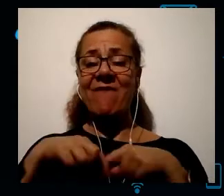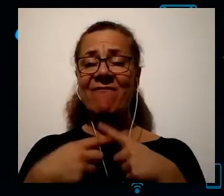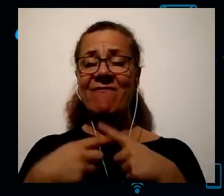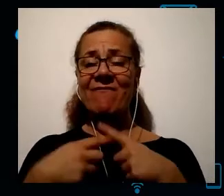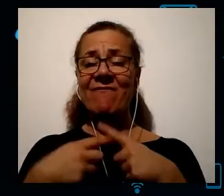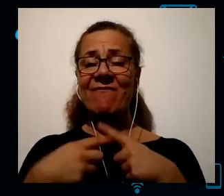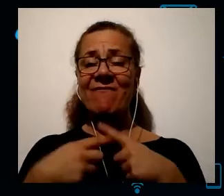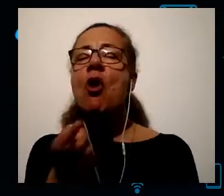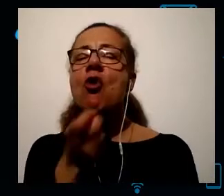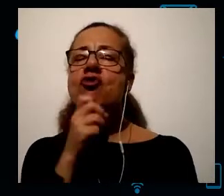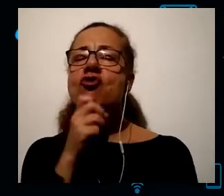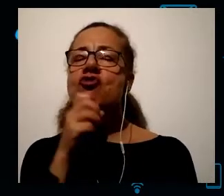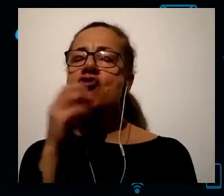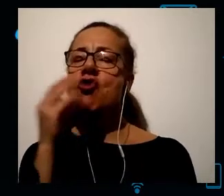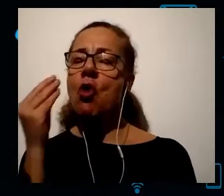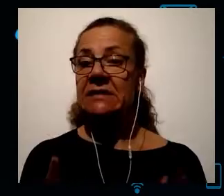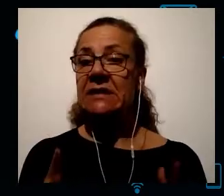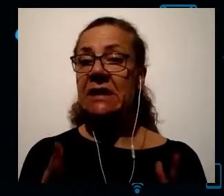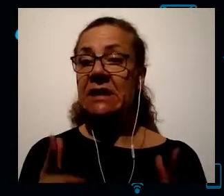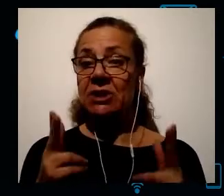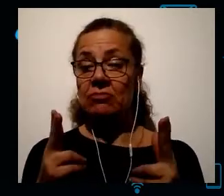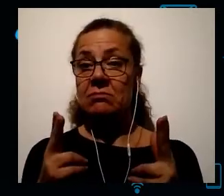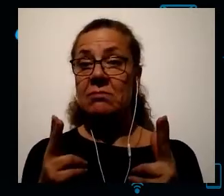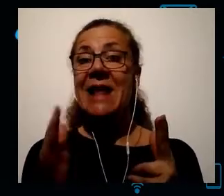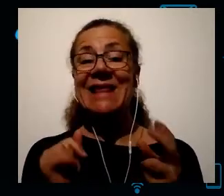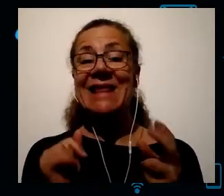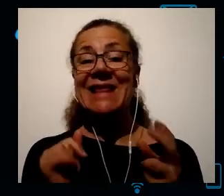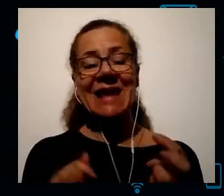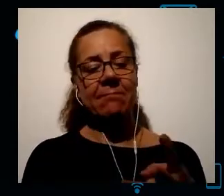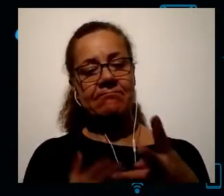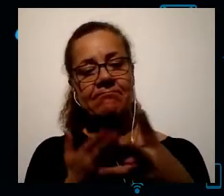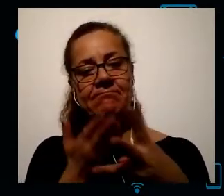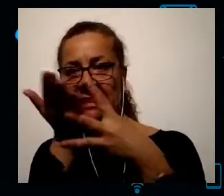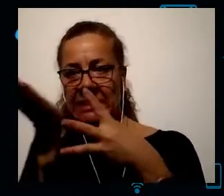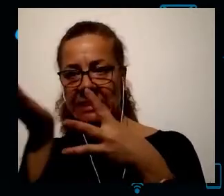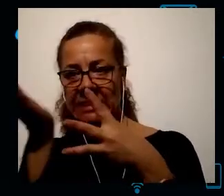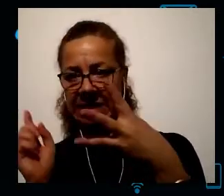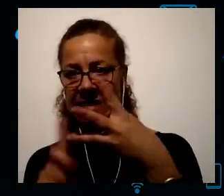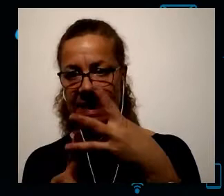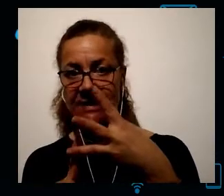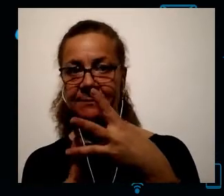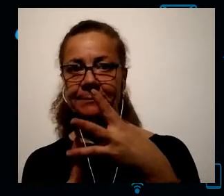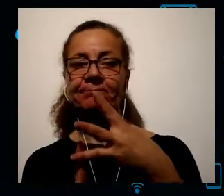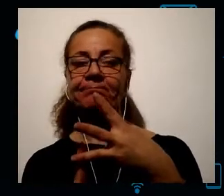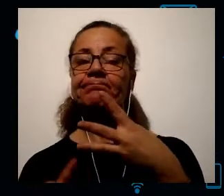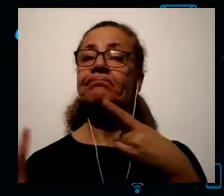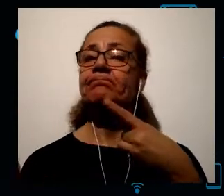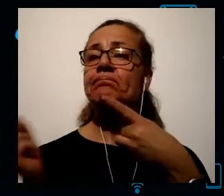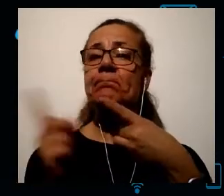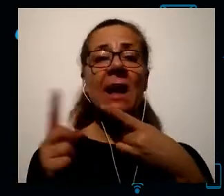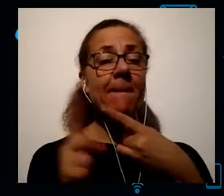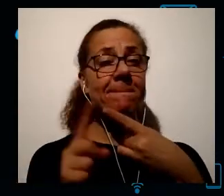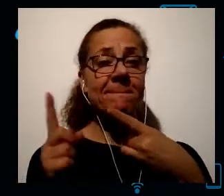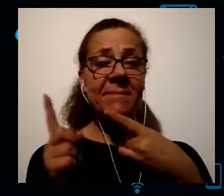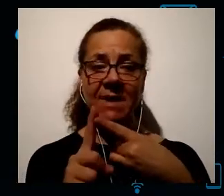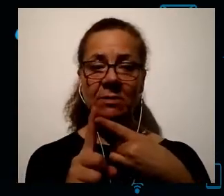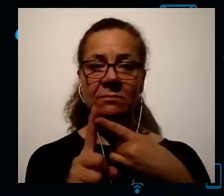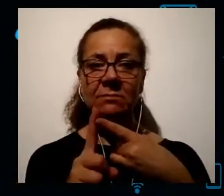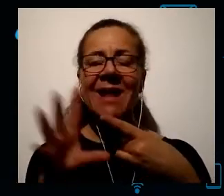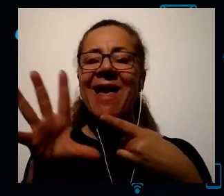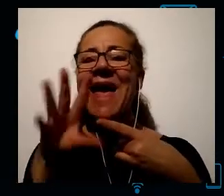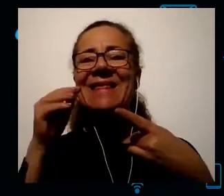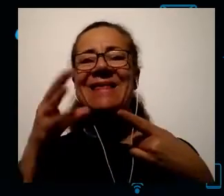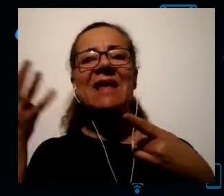mi sesión se dividirá en tres en tres bloques en primer lugar entender qué es